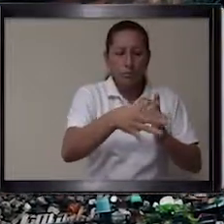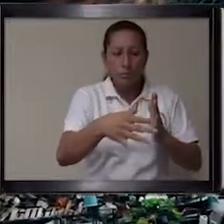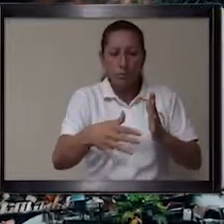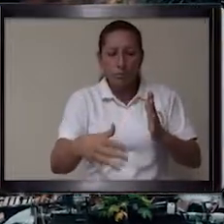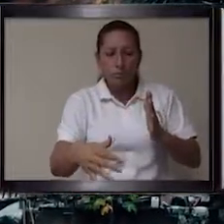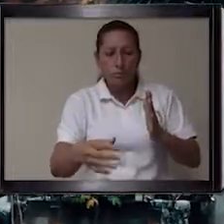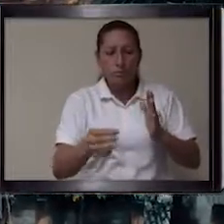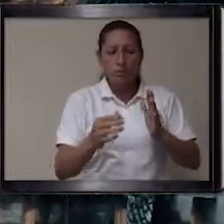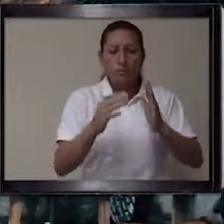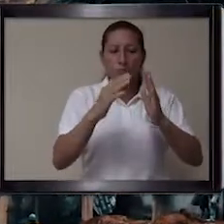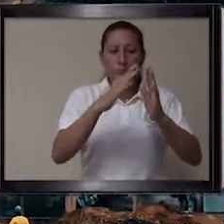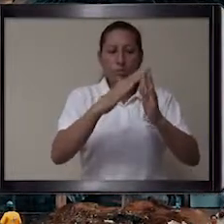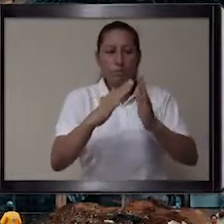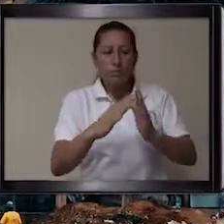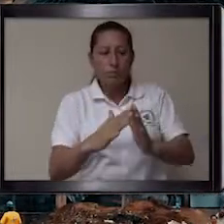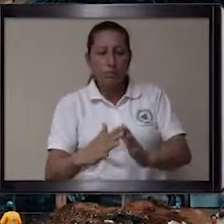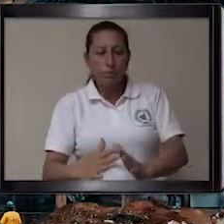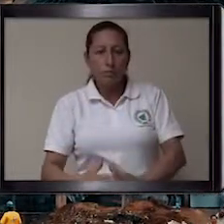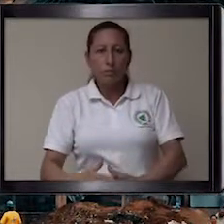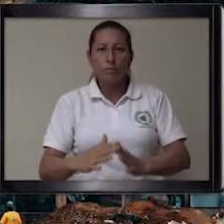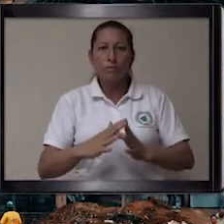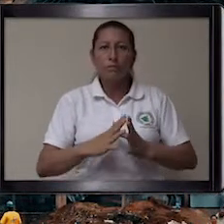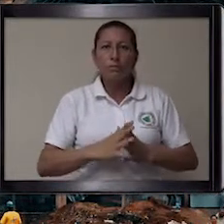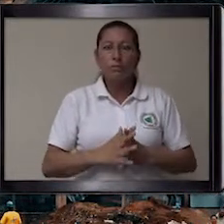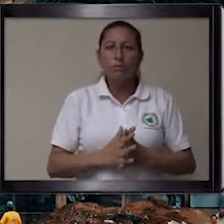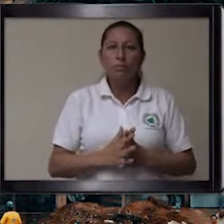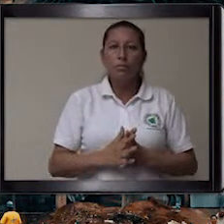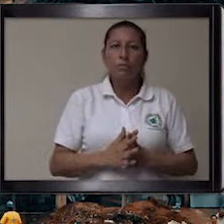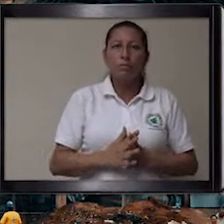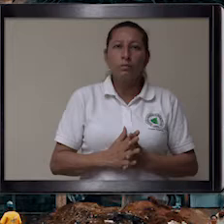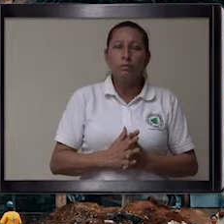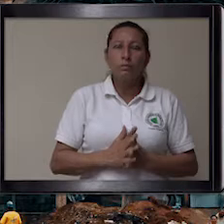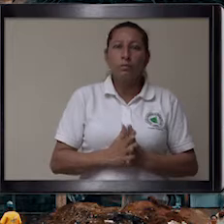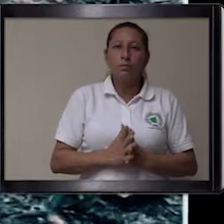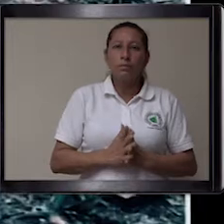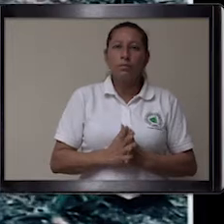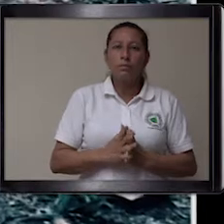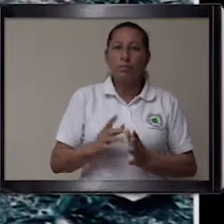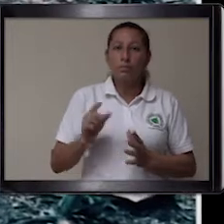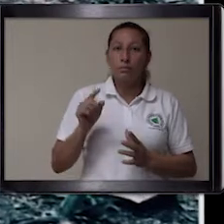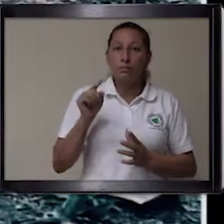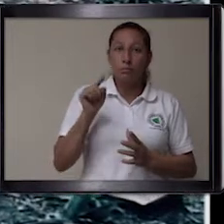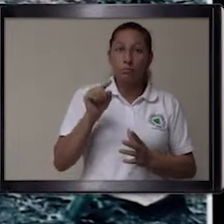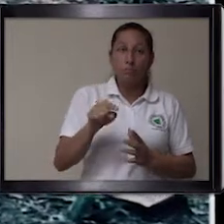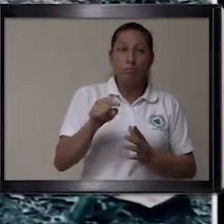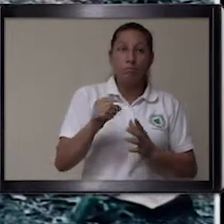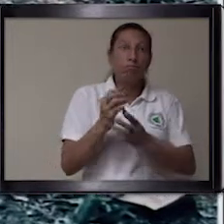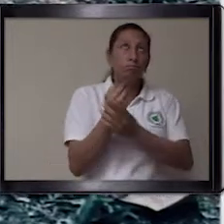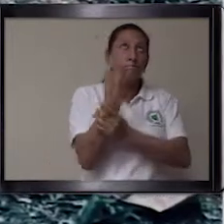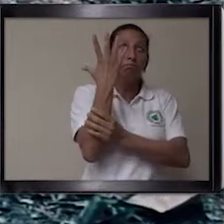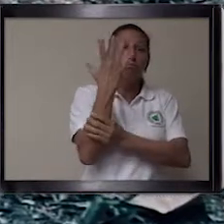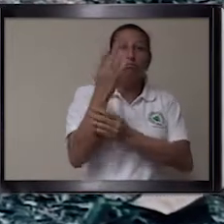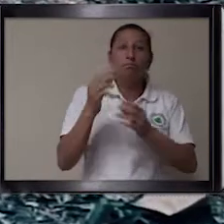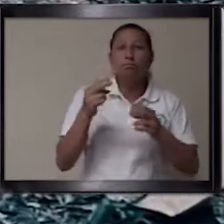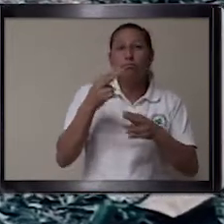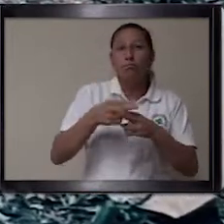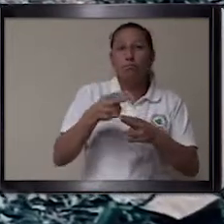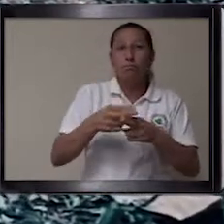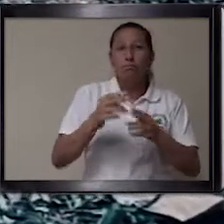Entonces se va pendiente abajo y ocasiona un deslizamiento. Lo ocurrido en el volcán Casita